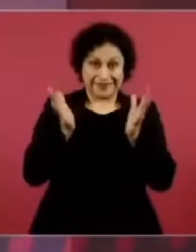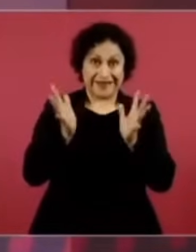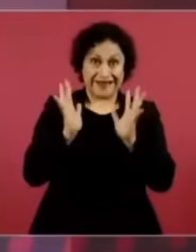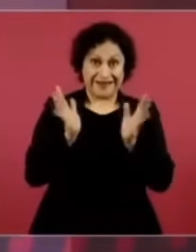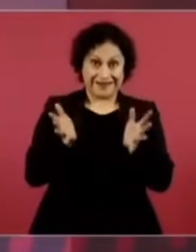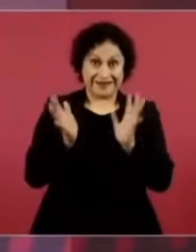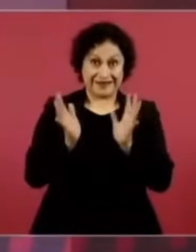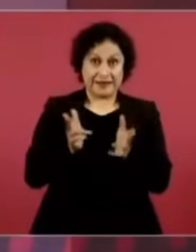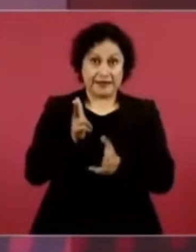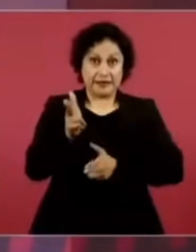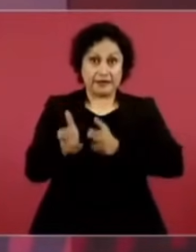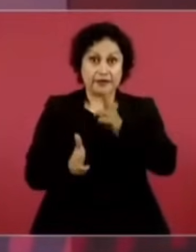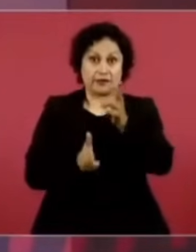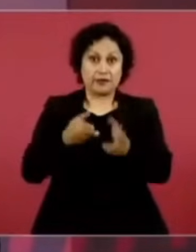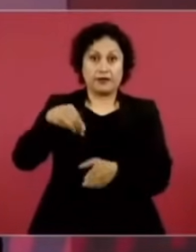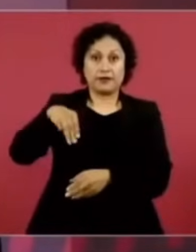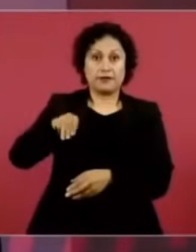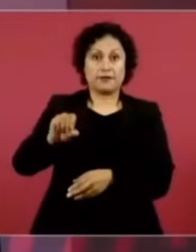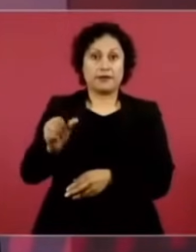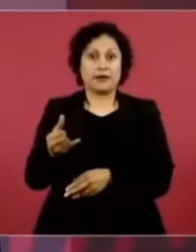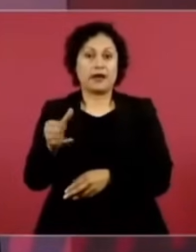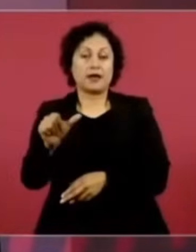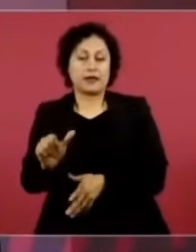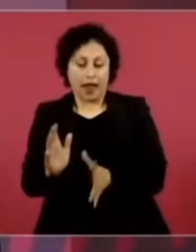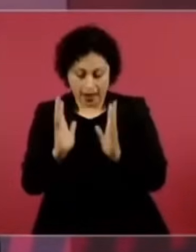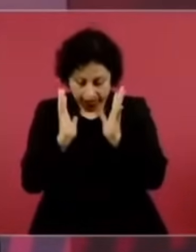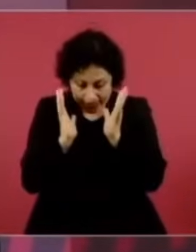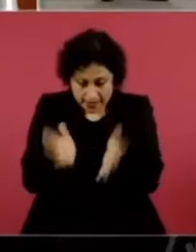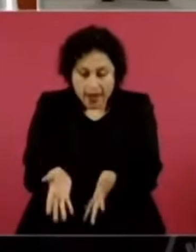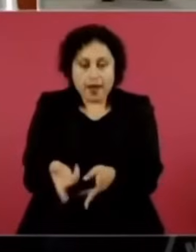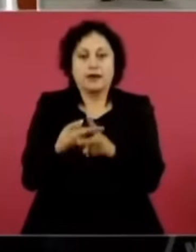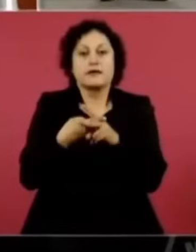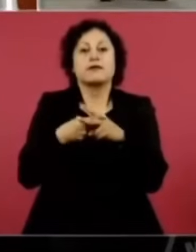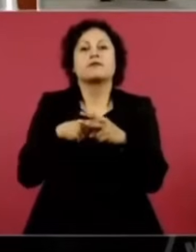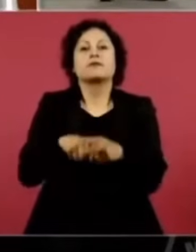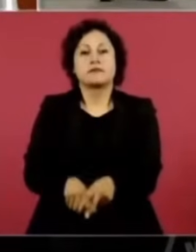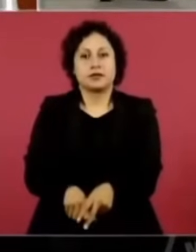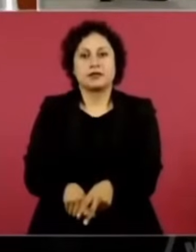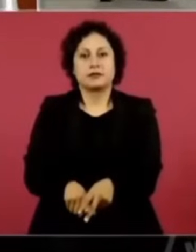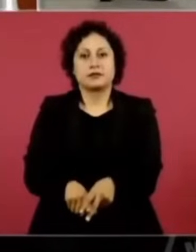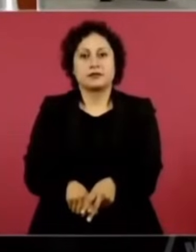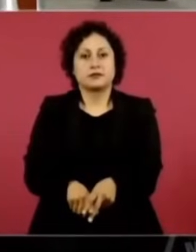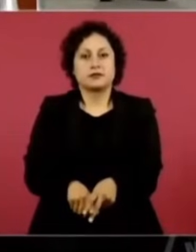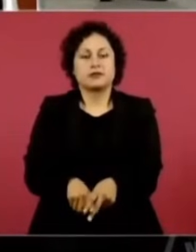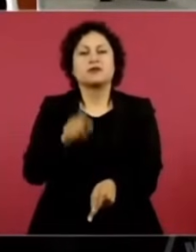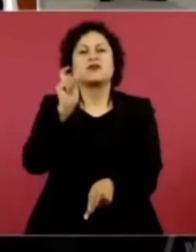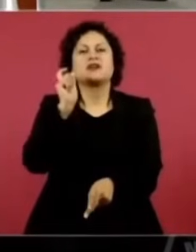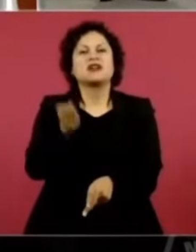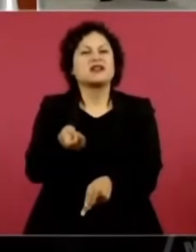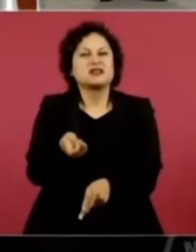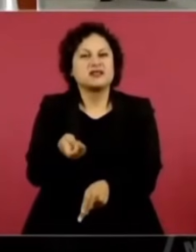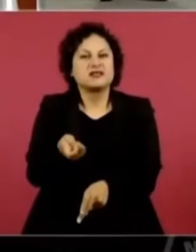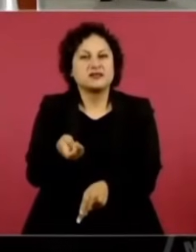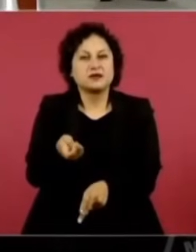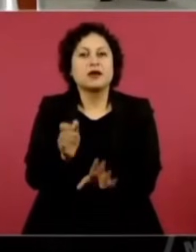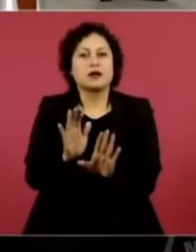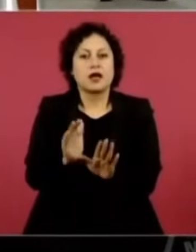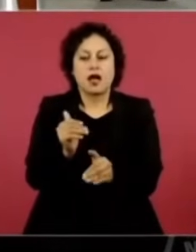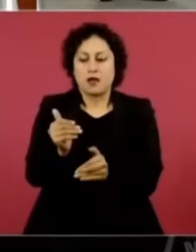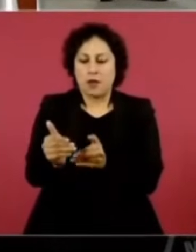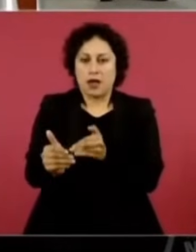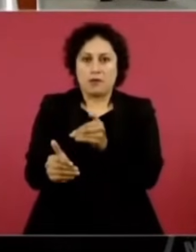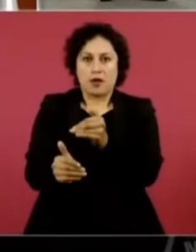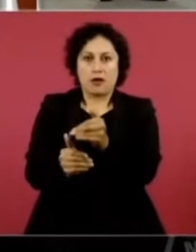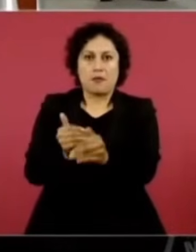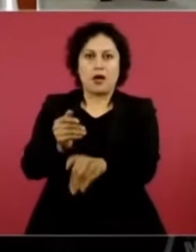anticipadamente el proyecto? De que tenemos tiempo para irlo consolidando.